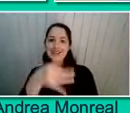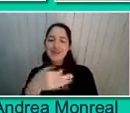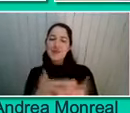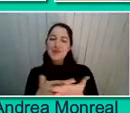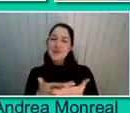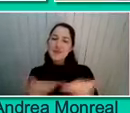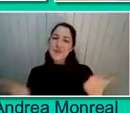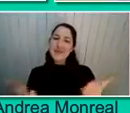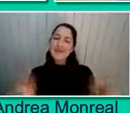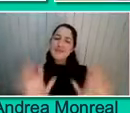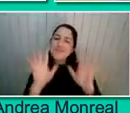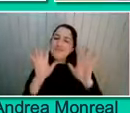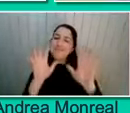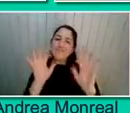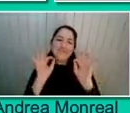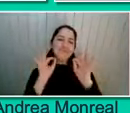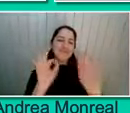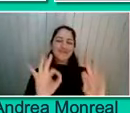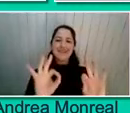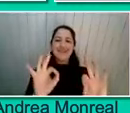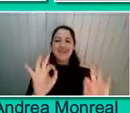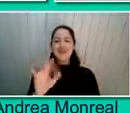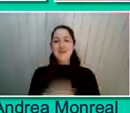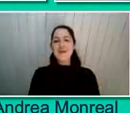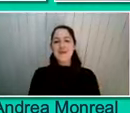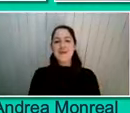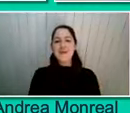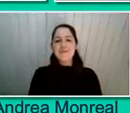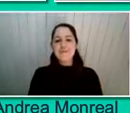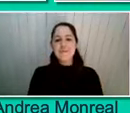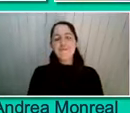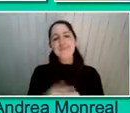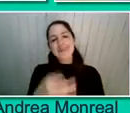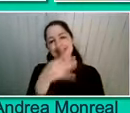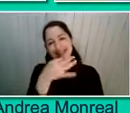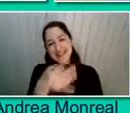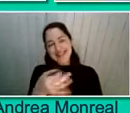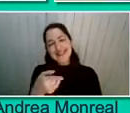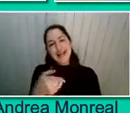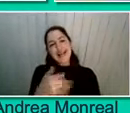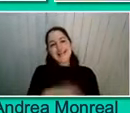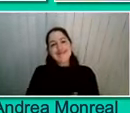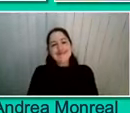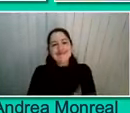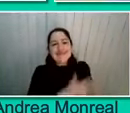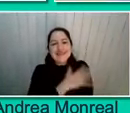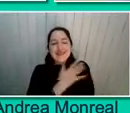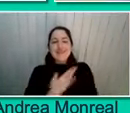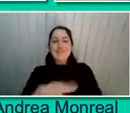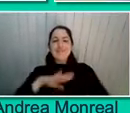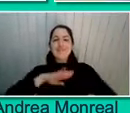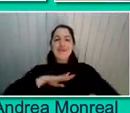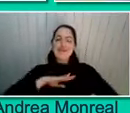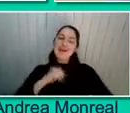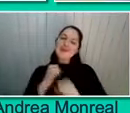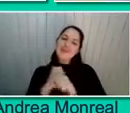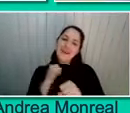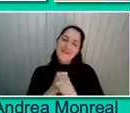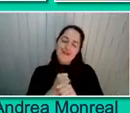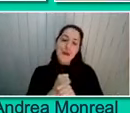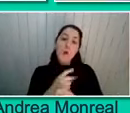ratifica justamente esa sensación que tú nos manifiestas respecto a la satisfacción del trabajo realizado. Y también nos pregunta